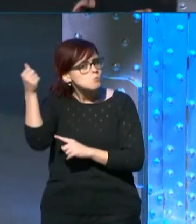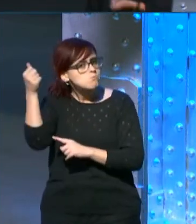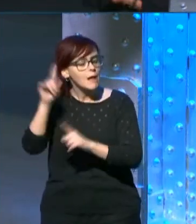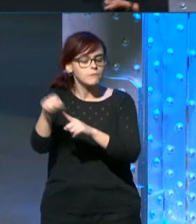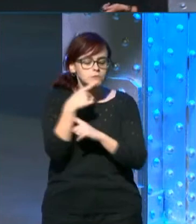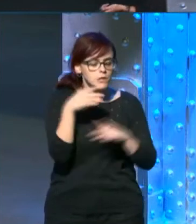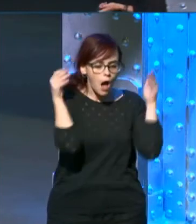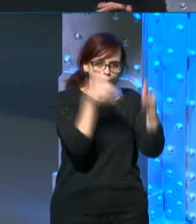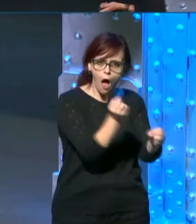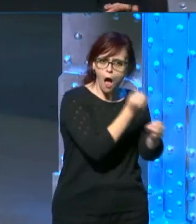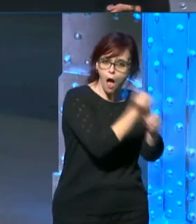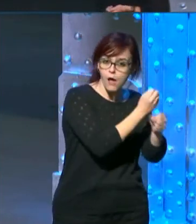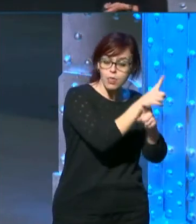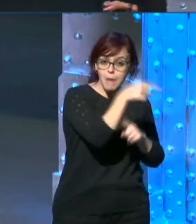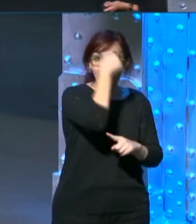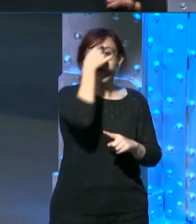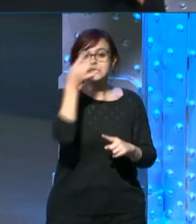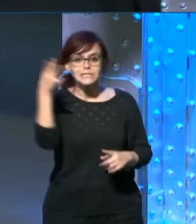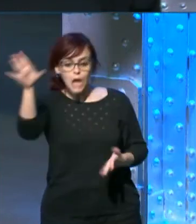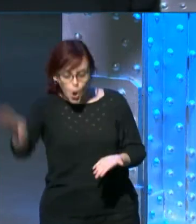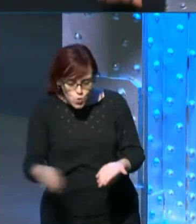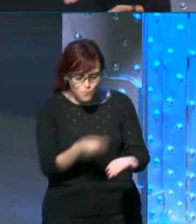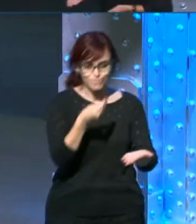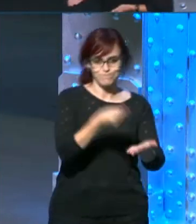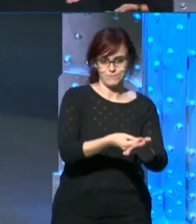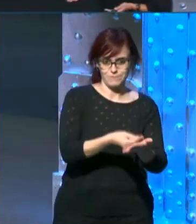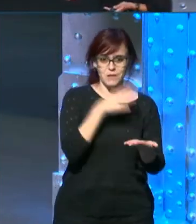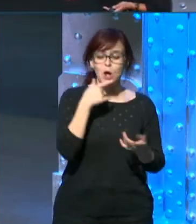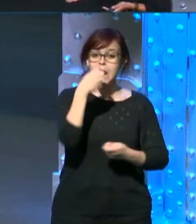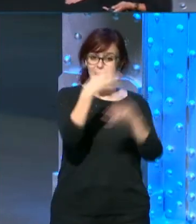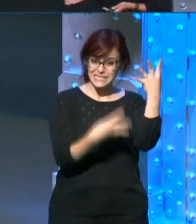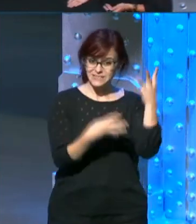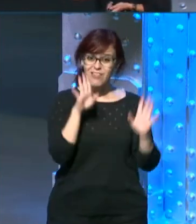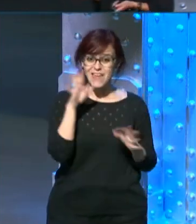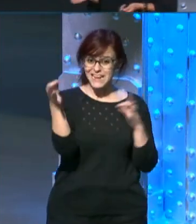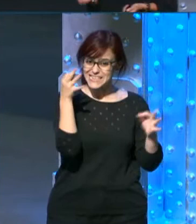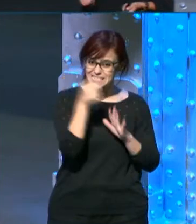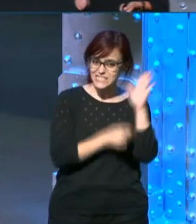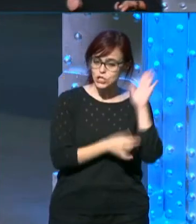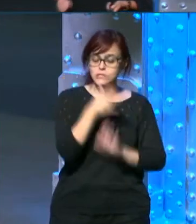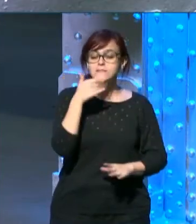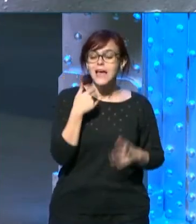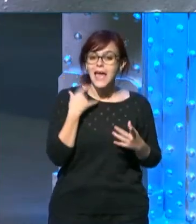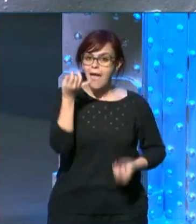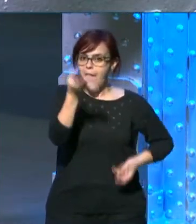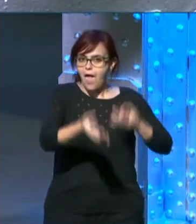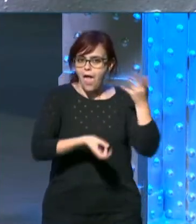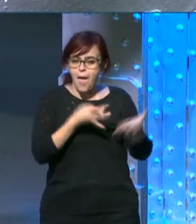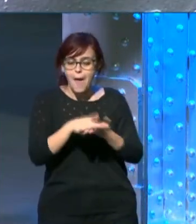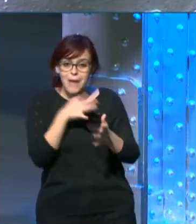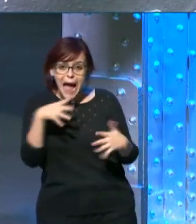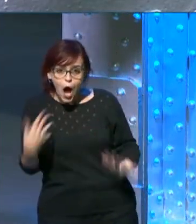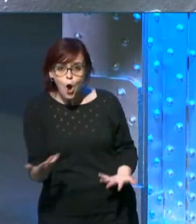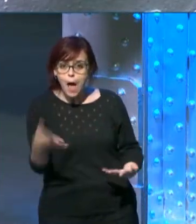tienes. Y sobre todo, lo que os comentaba de que la lista de requisitos es emergente, lo que ahora nos